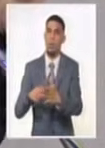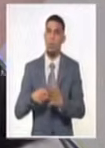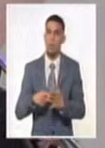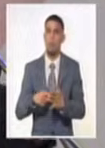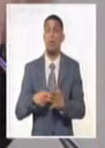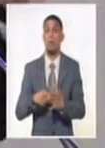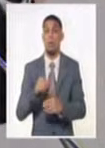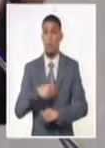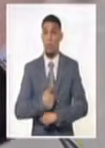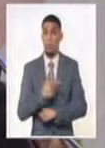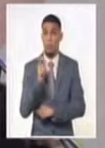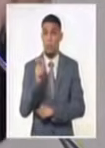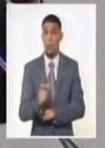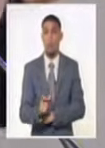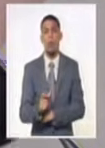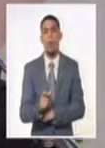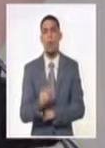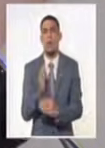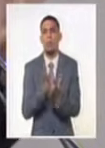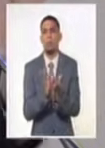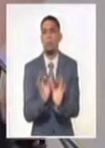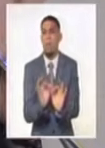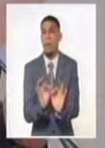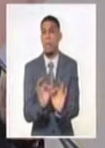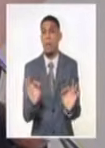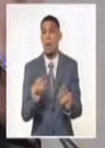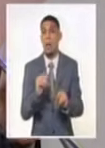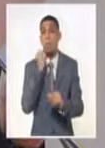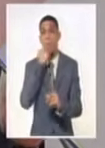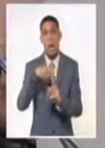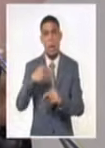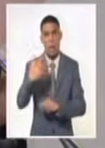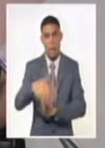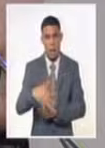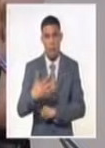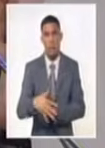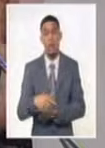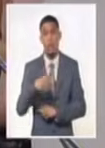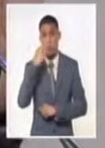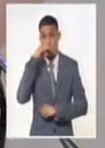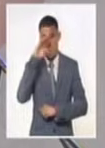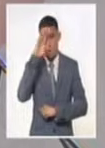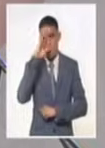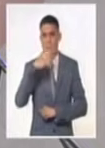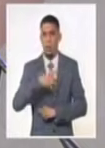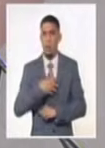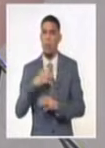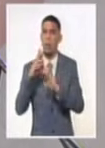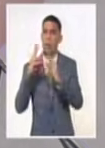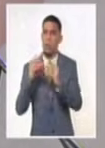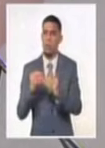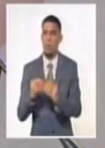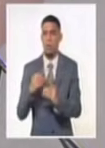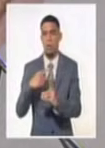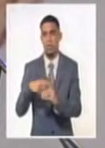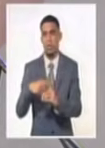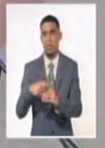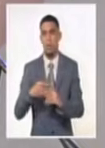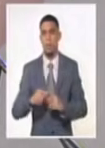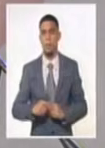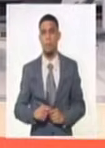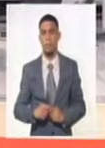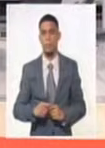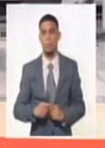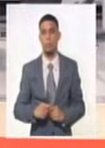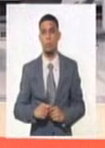enseñanza, como tú decías, personalizada, cara, y que en Cuba ha tenido y tiene tan buenos resultados también. Eso hay que reconocerlo. Y como te decía, yo